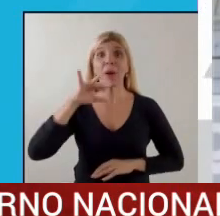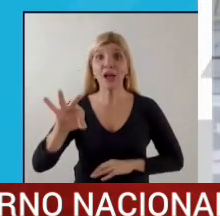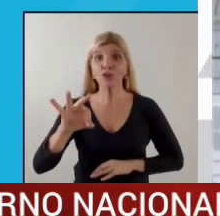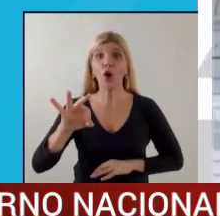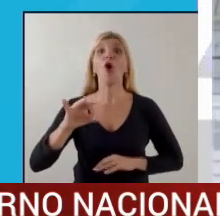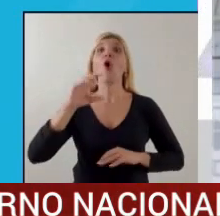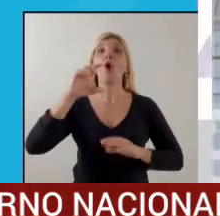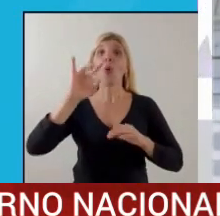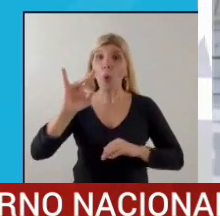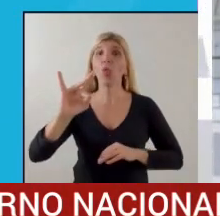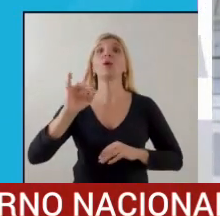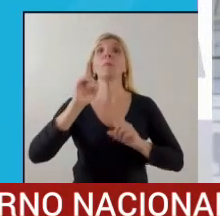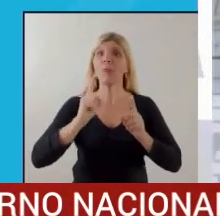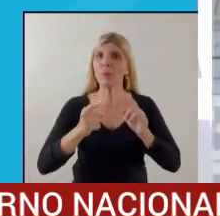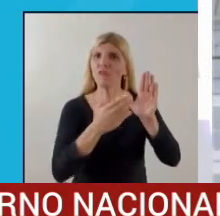Certificados de Discapacidad.